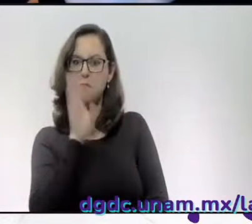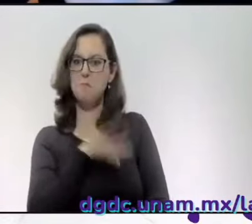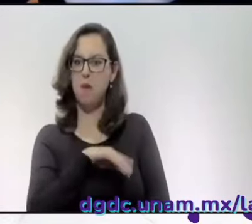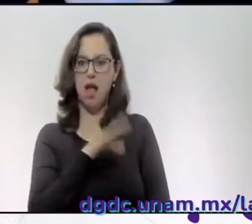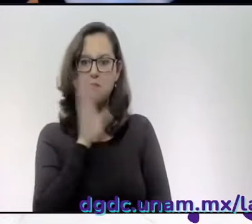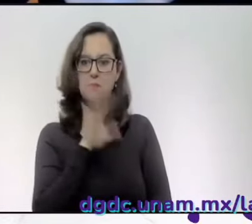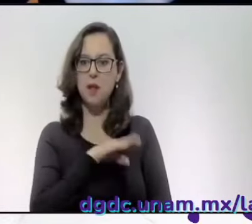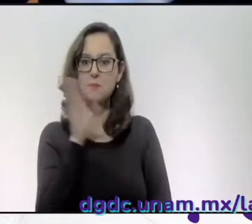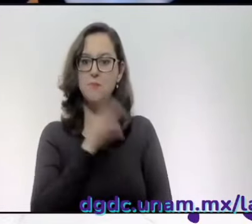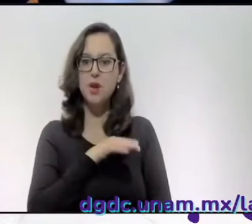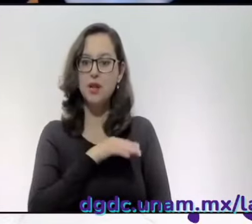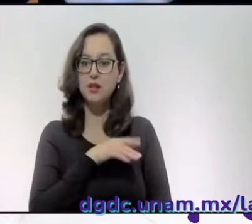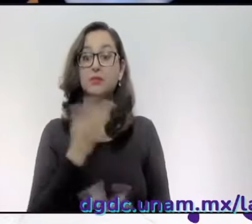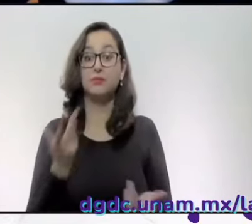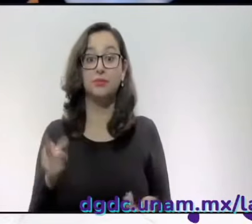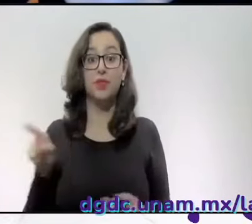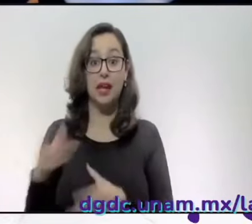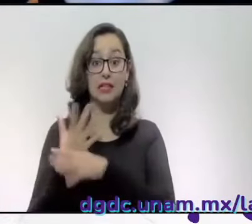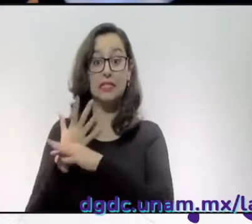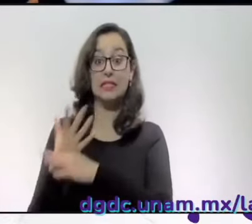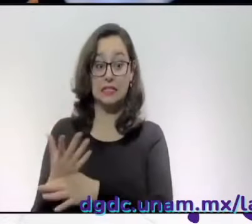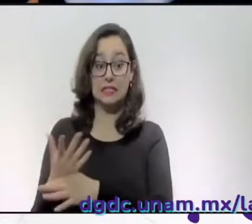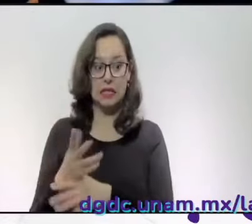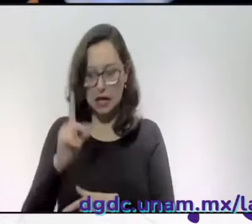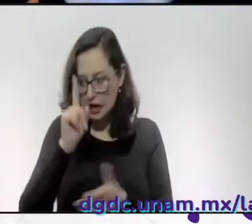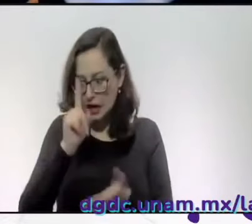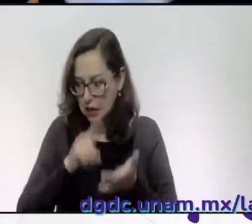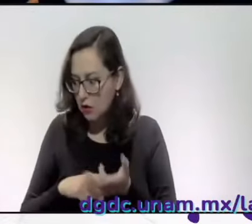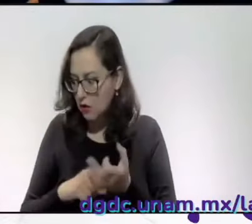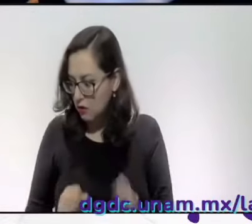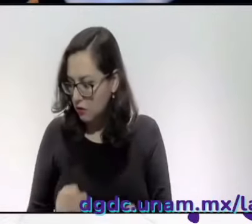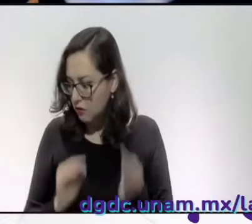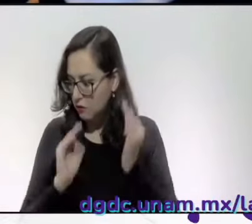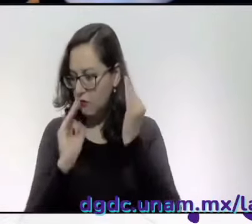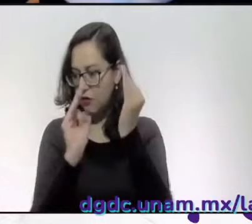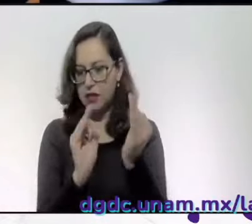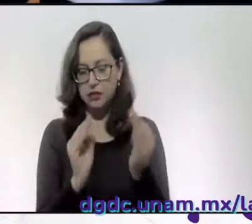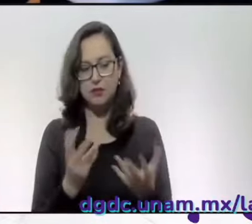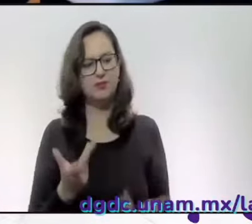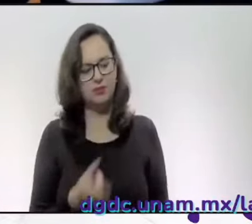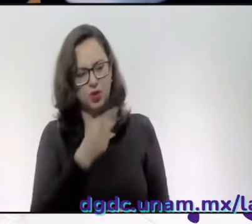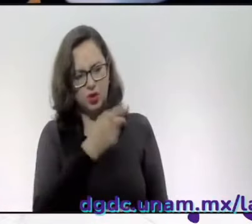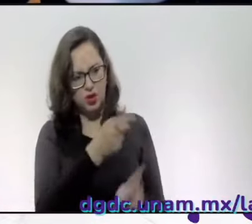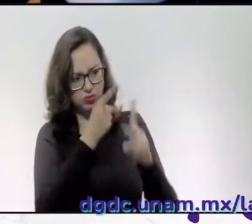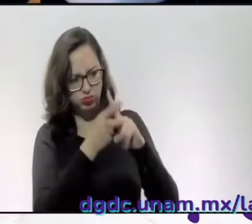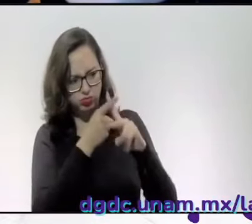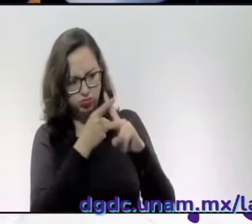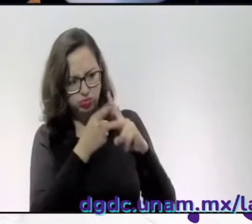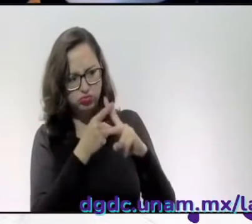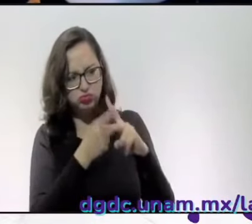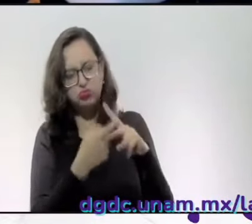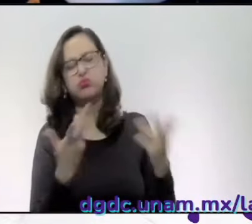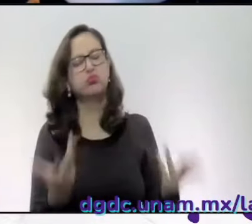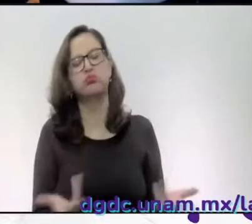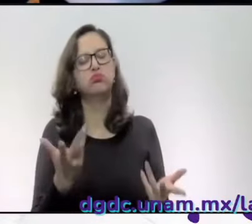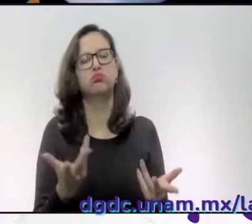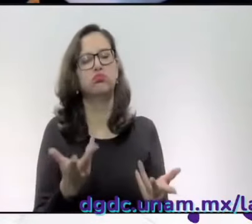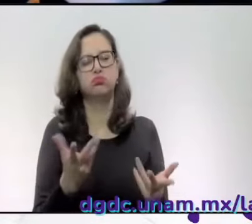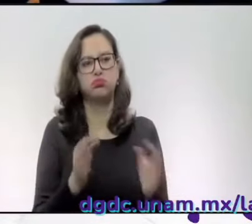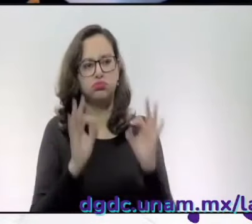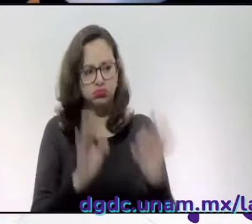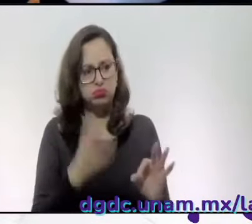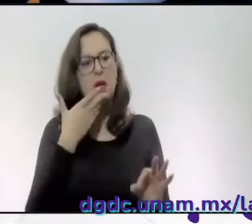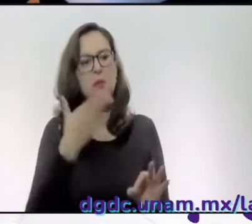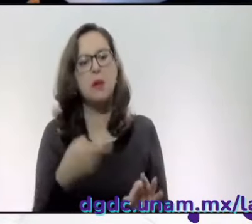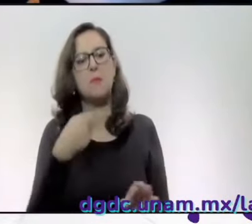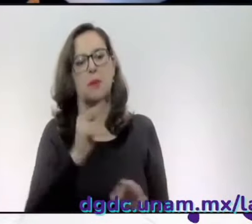decir, creo que se lo dijo en persona, ¿no?, en una conferencia en Solvay, que los cálculos de Lemaître eran perfectamente bien hechos, pero que su